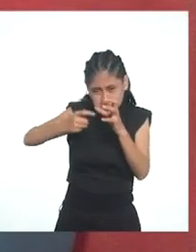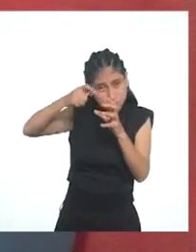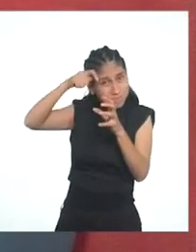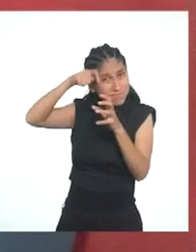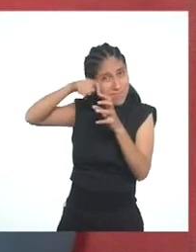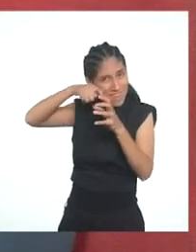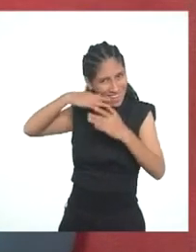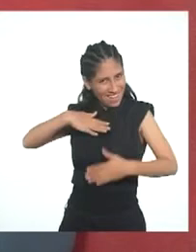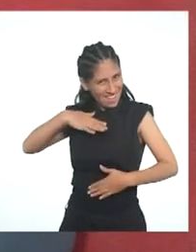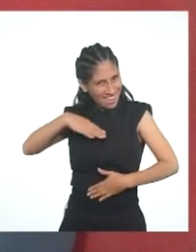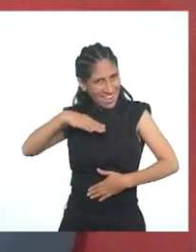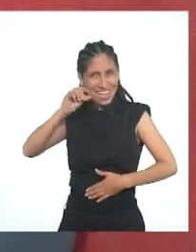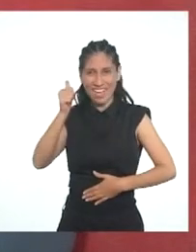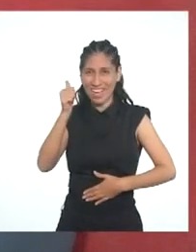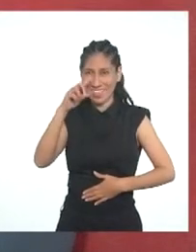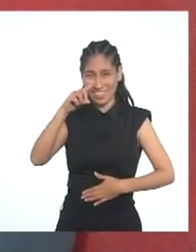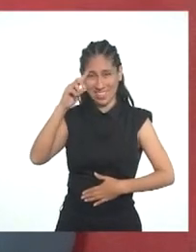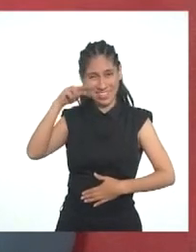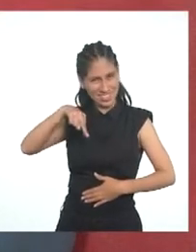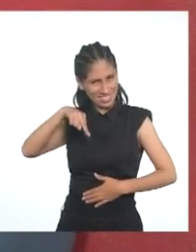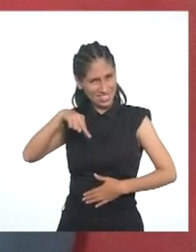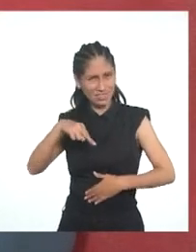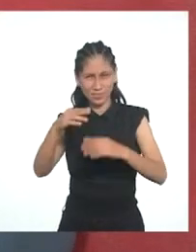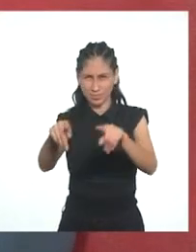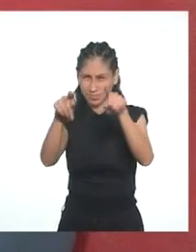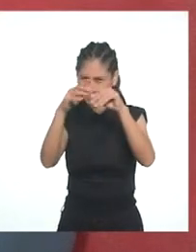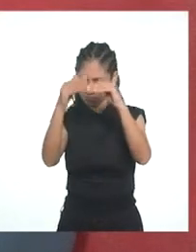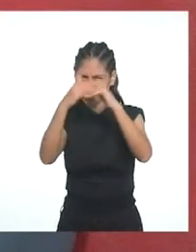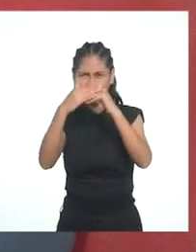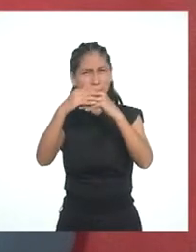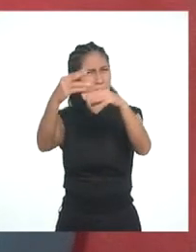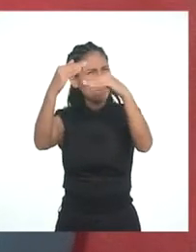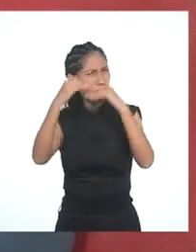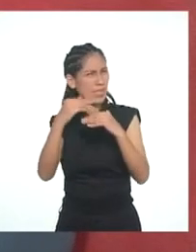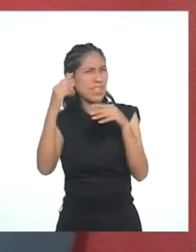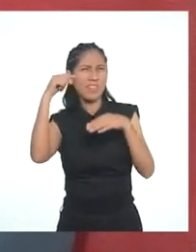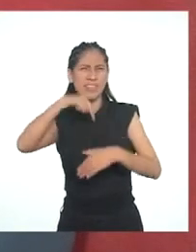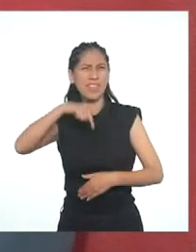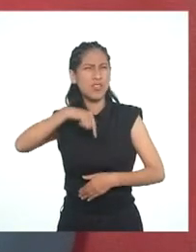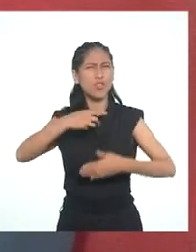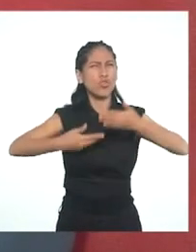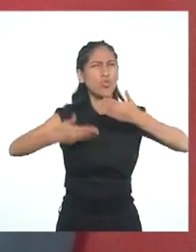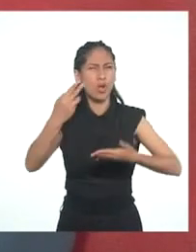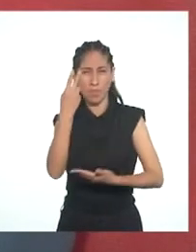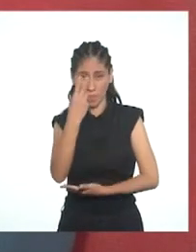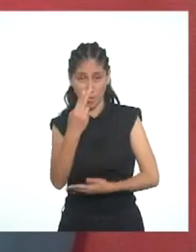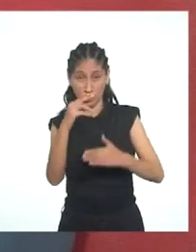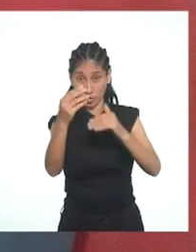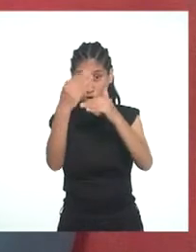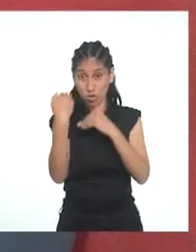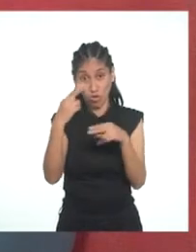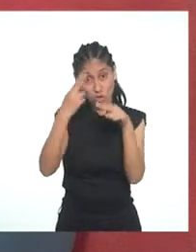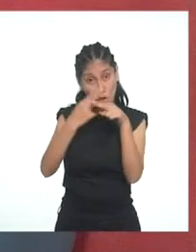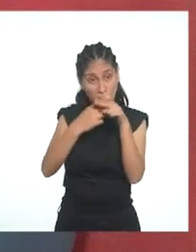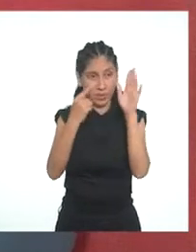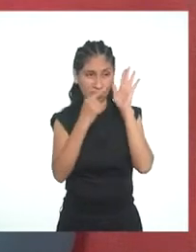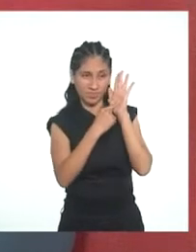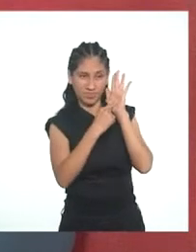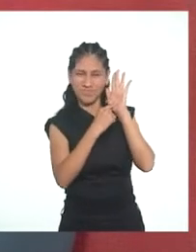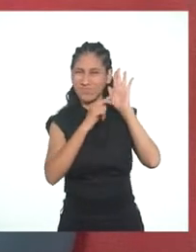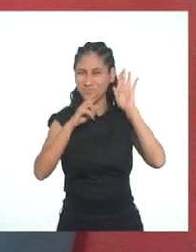y demás organelos que realizan las funciones vitales de la célula. Dentro de este dominio encontramos a los microorganismos